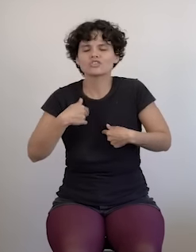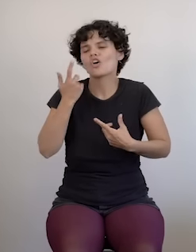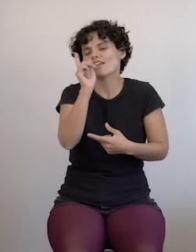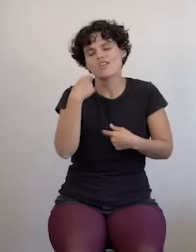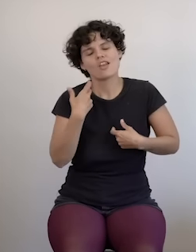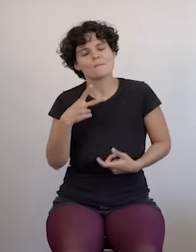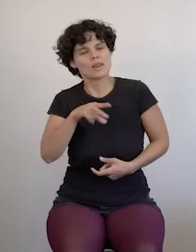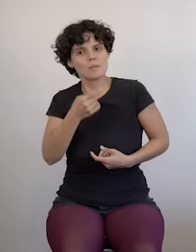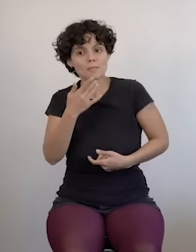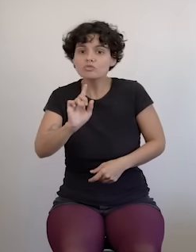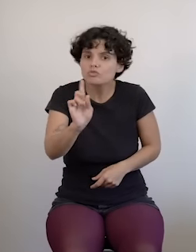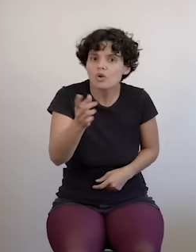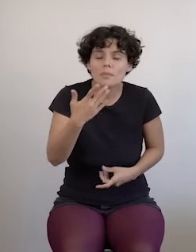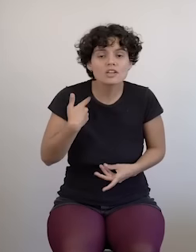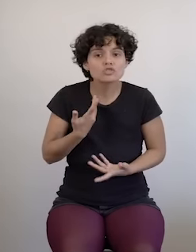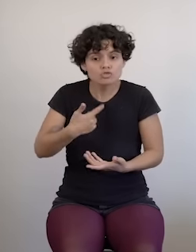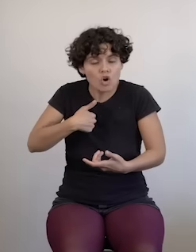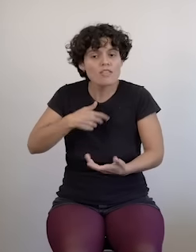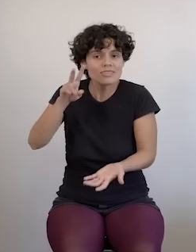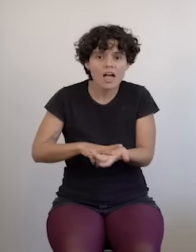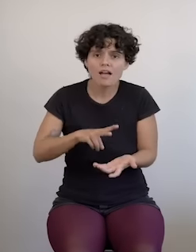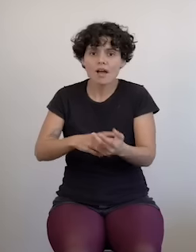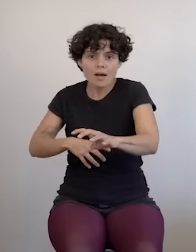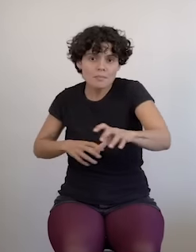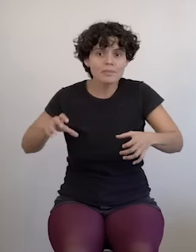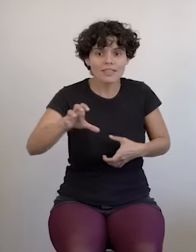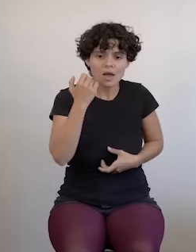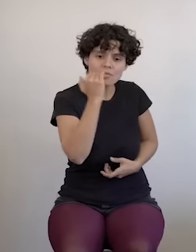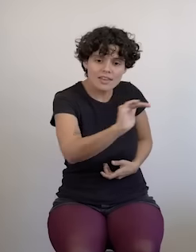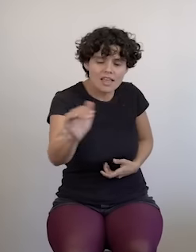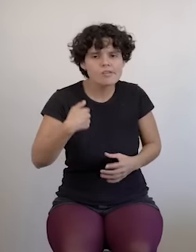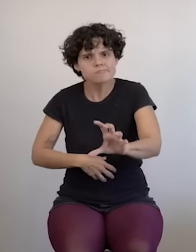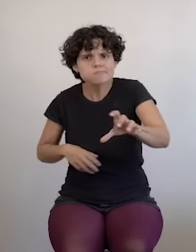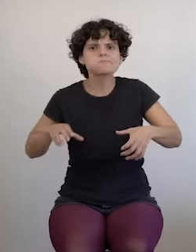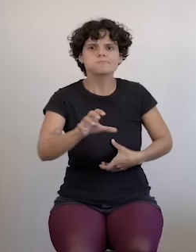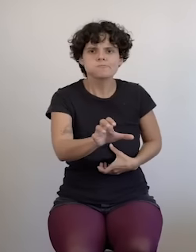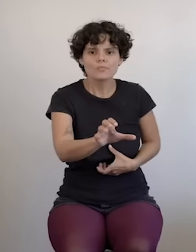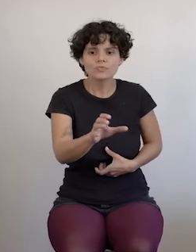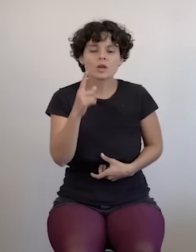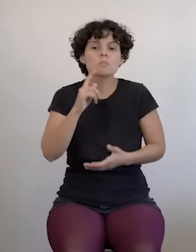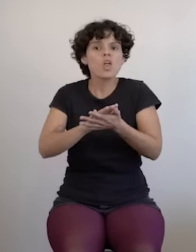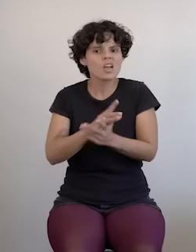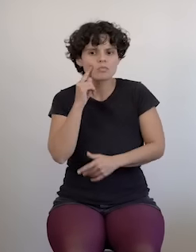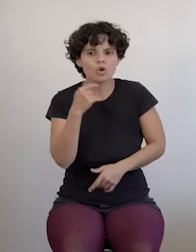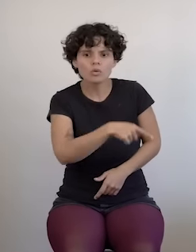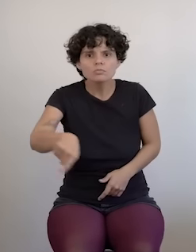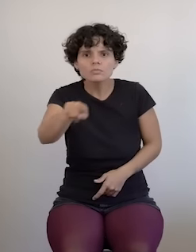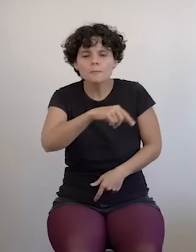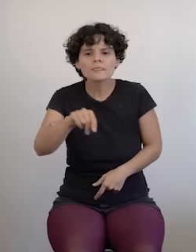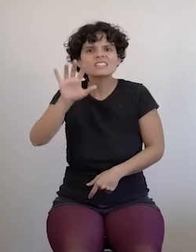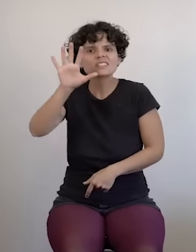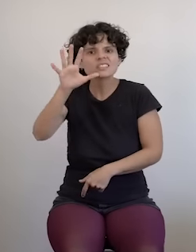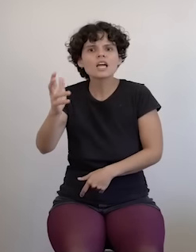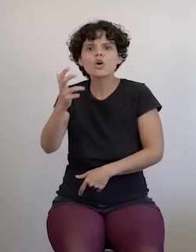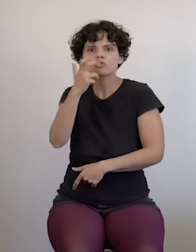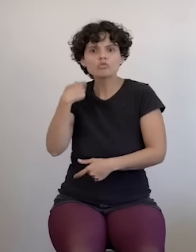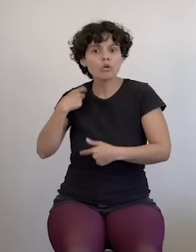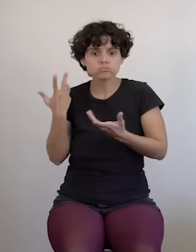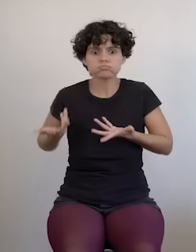porque empatizo. Bro. Porque sé lo que está viviendo ese niño. Bro. Me ganó un proyecto 5 estudios. Dejé 5 estudios en los hogares del